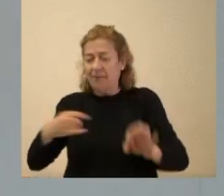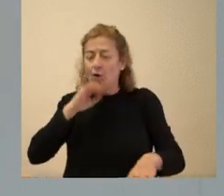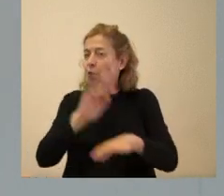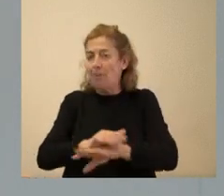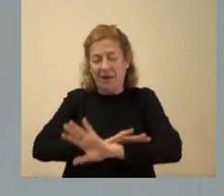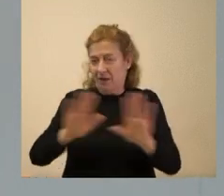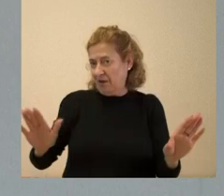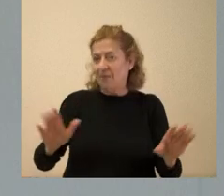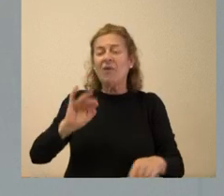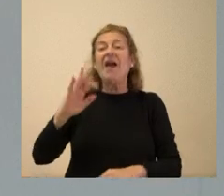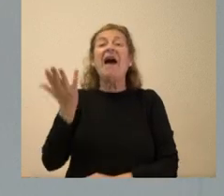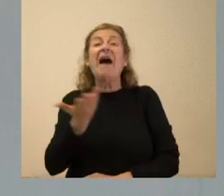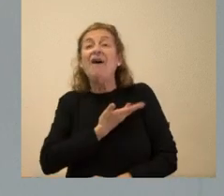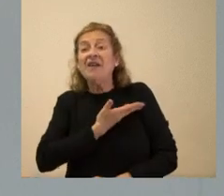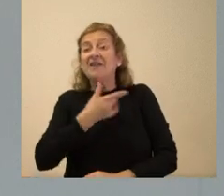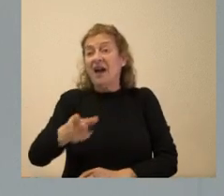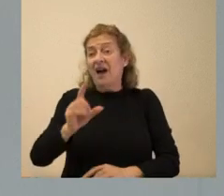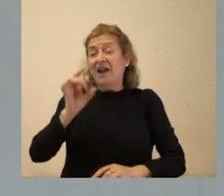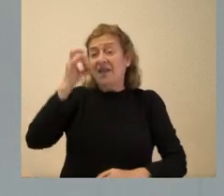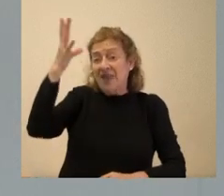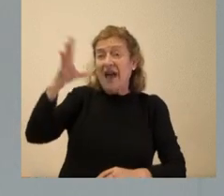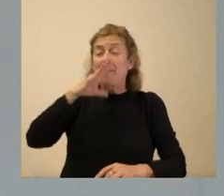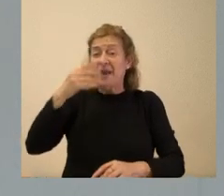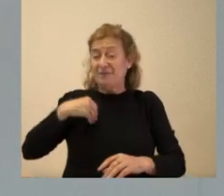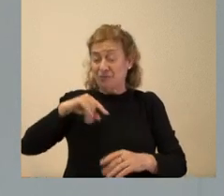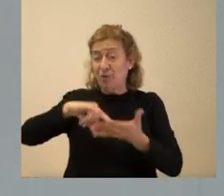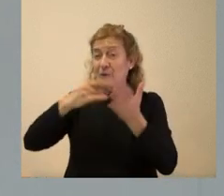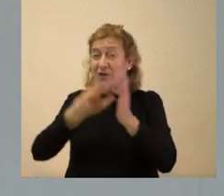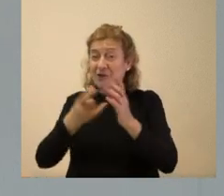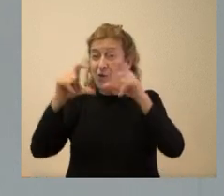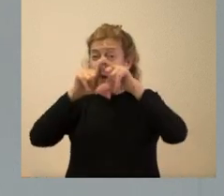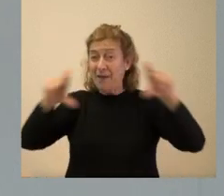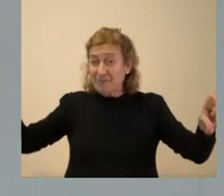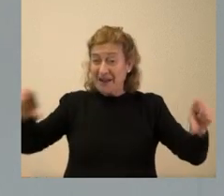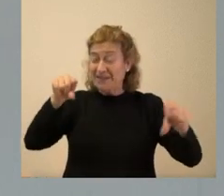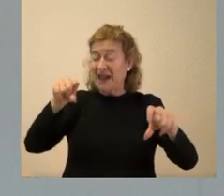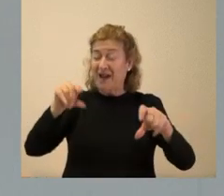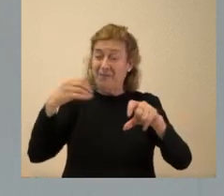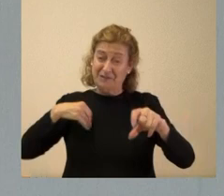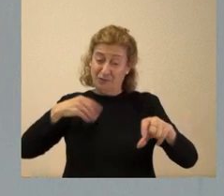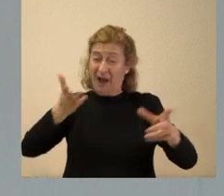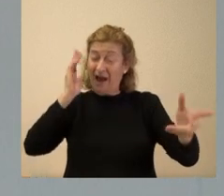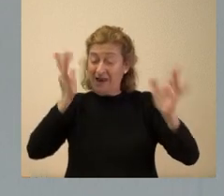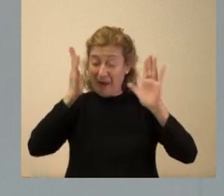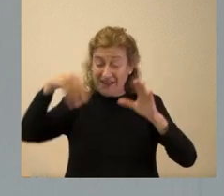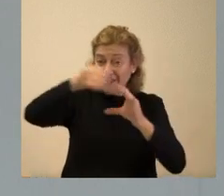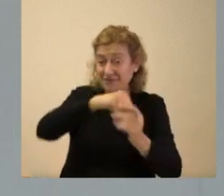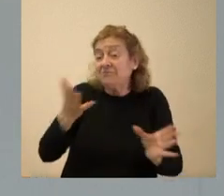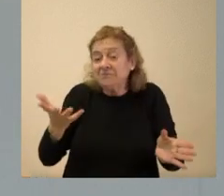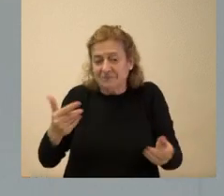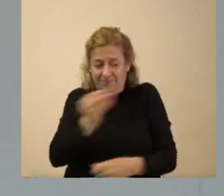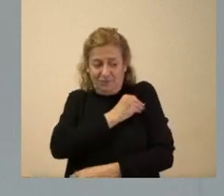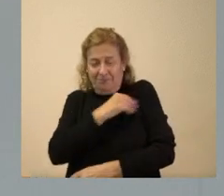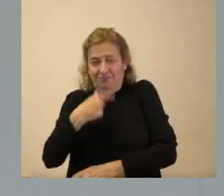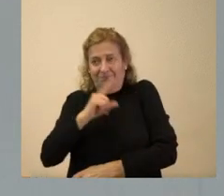puede afectar a esta iniciativa y al proyecto de inversión que tiene planteado la empresa en torno a esa granja Pues habrá que preguntárselo a la empresa